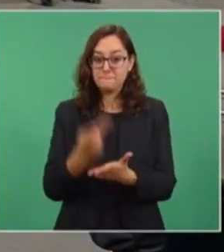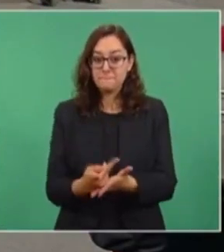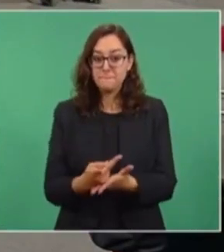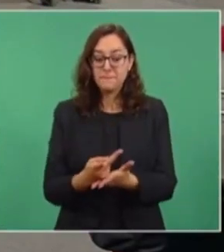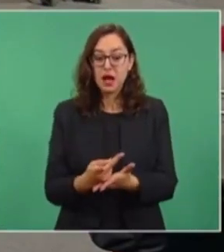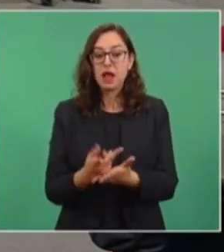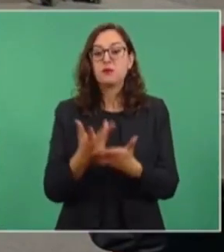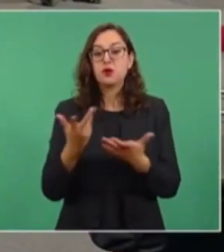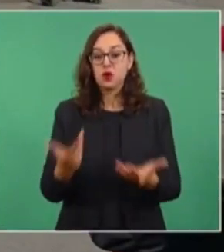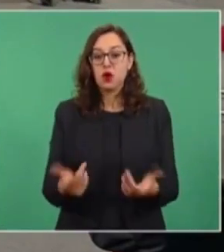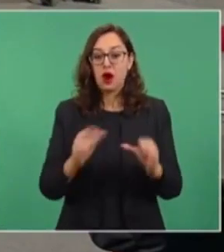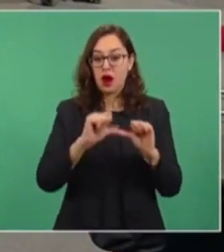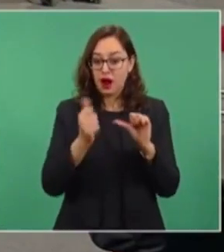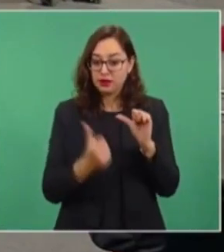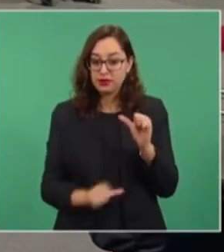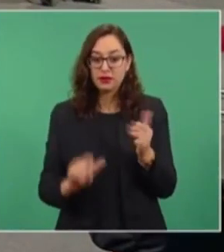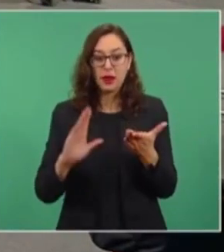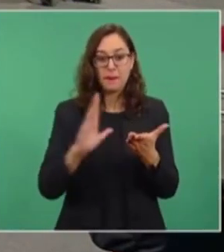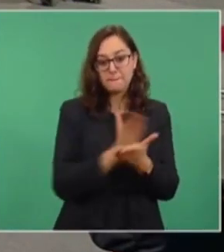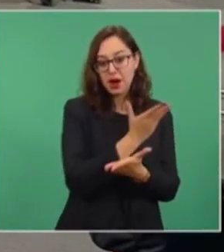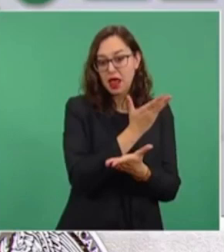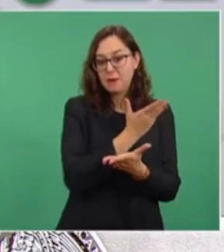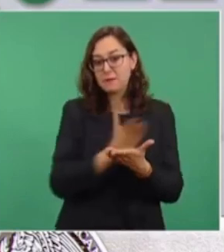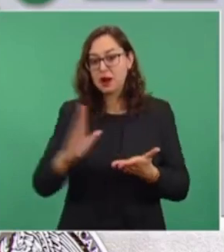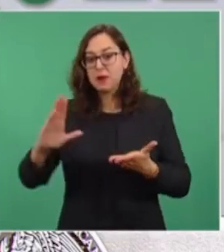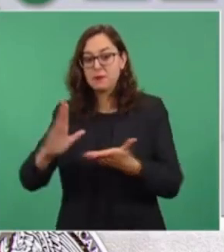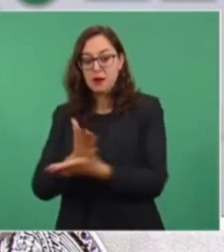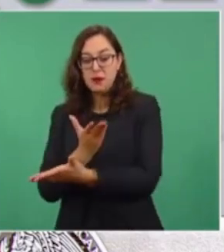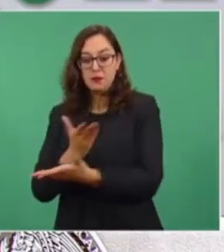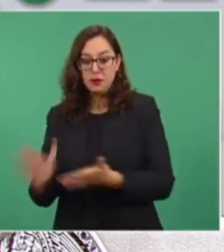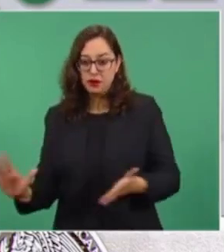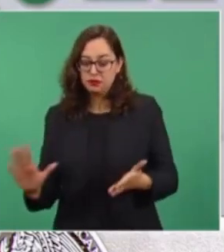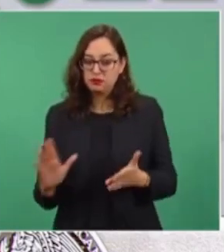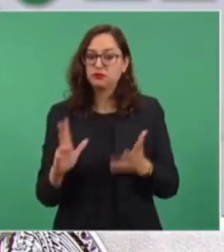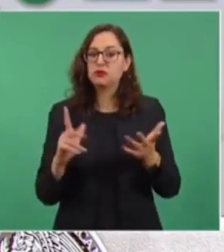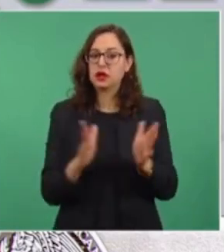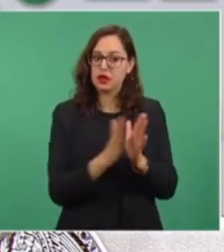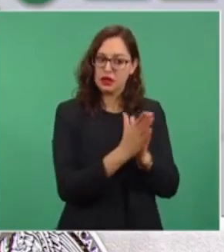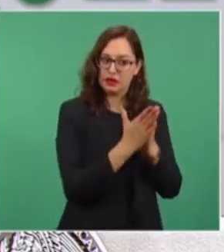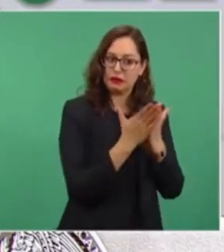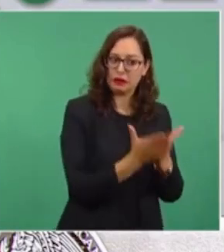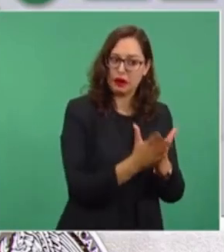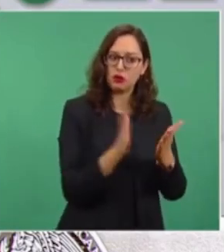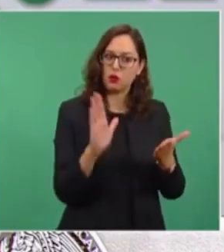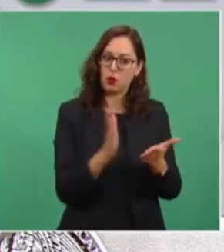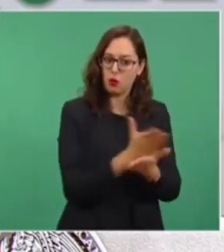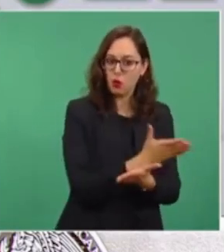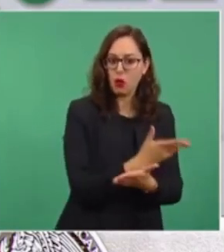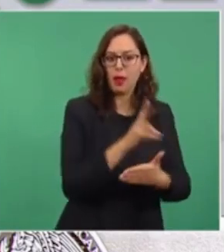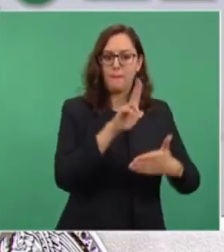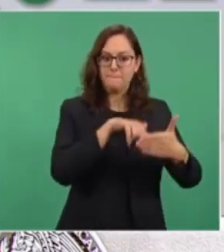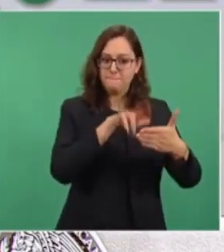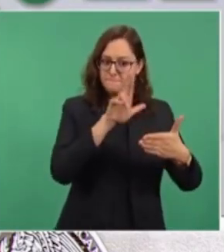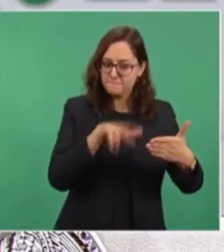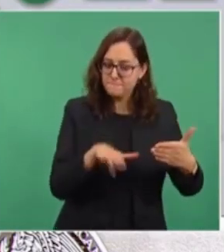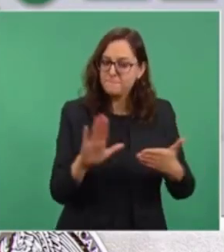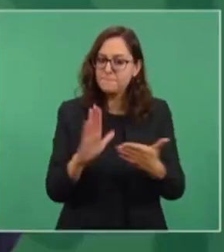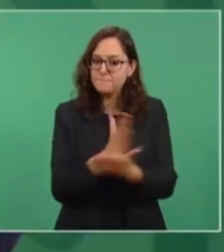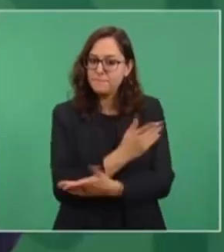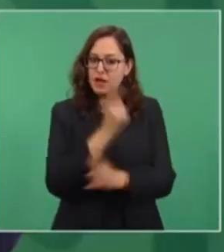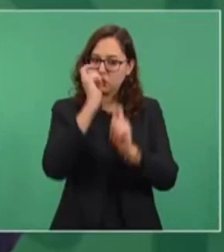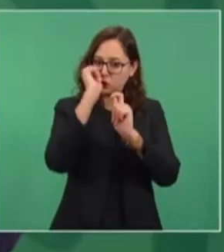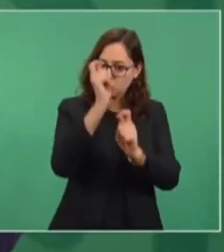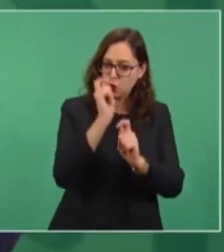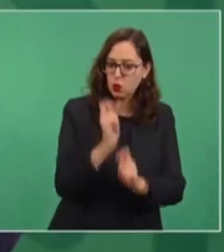cada una de las bellas artes, como ya lo es la literatura, y cada una de las demás, como la pintura, la